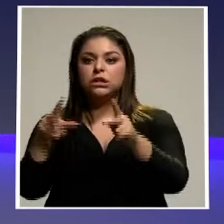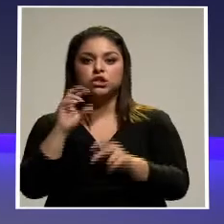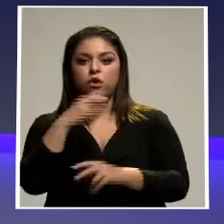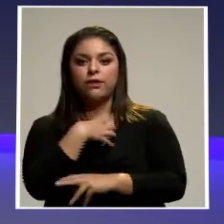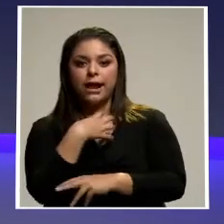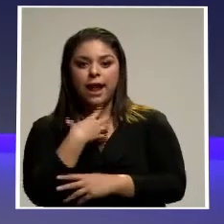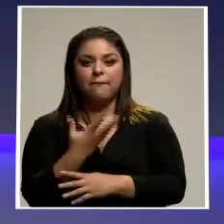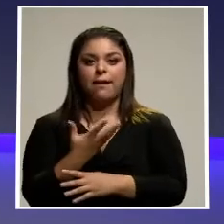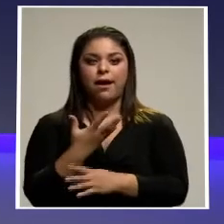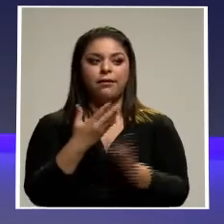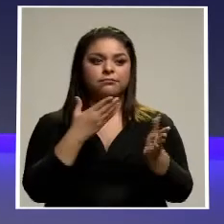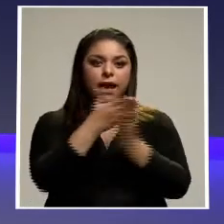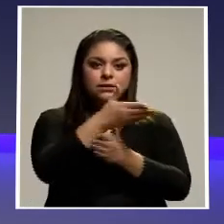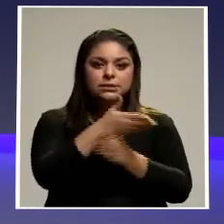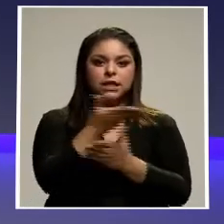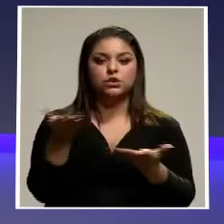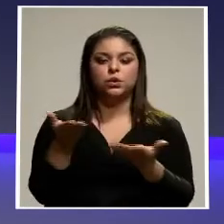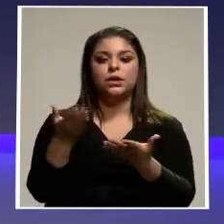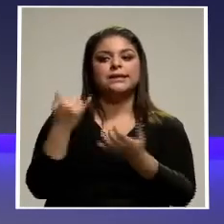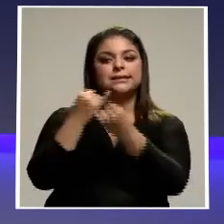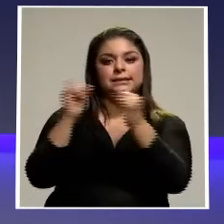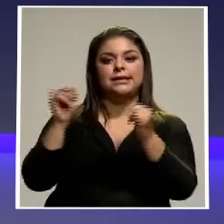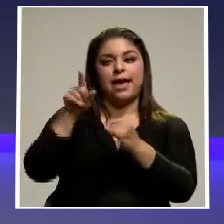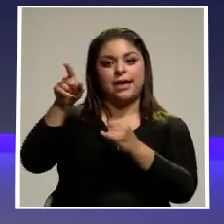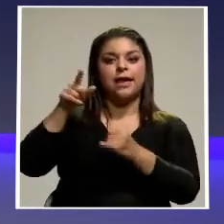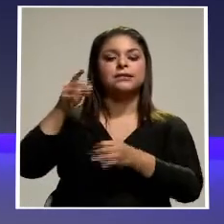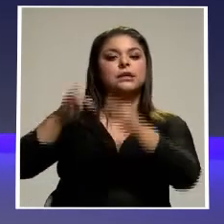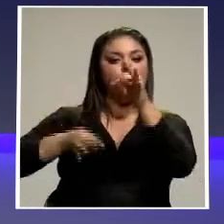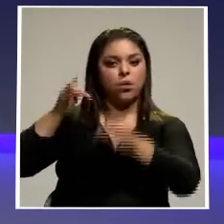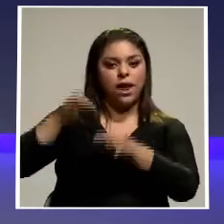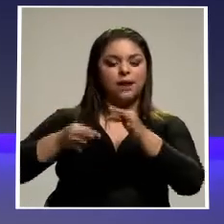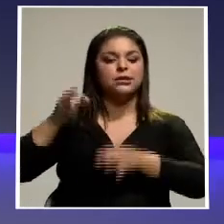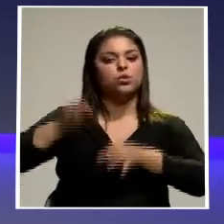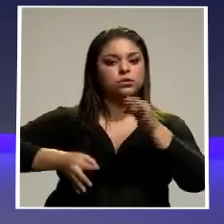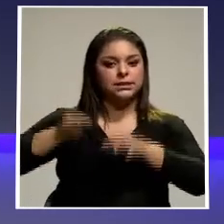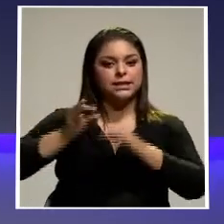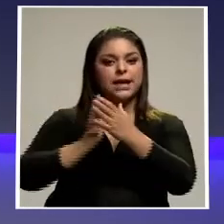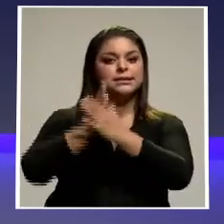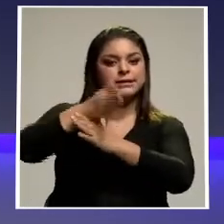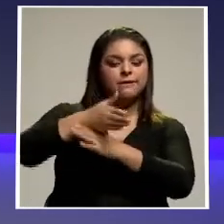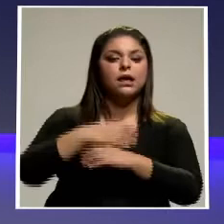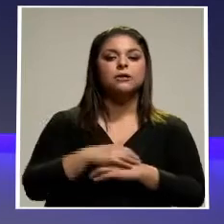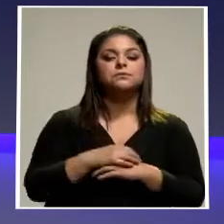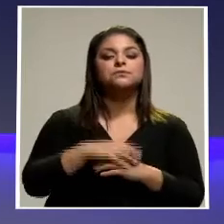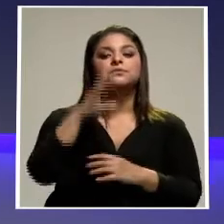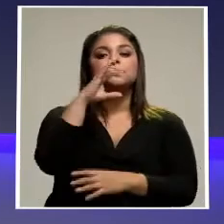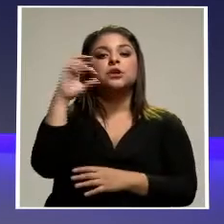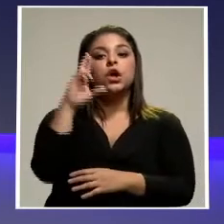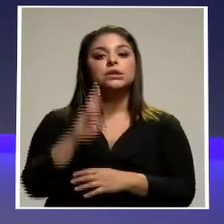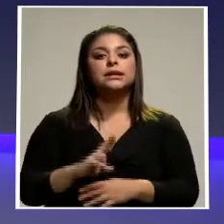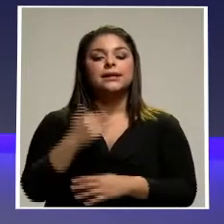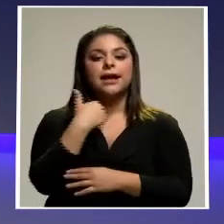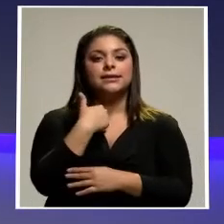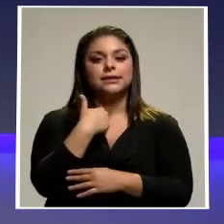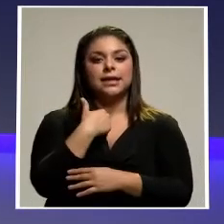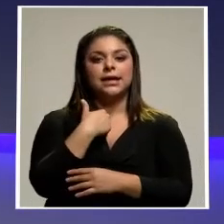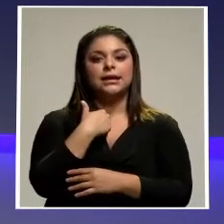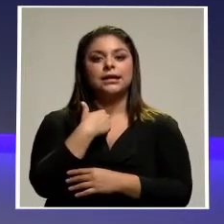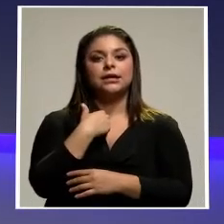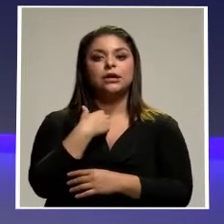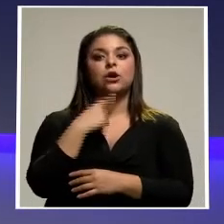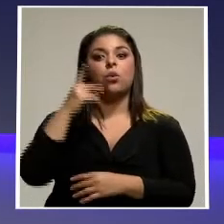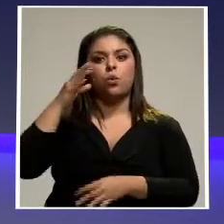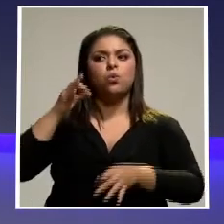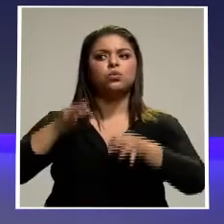de justicia independientes y accesibles. Costa Rica tiene, a mi juicio, uno de los sistemas